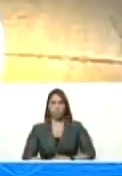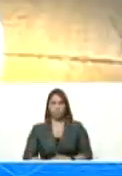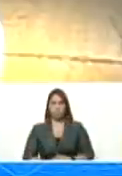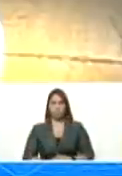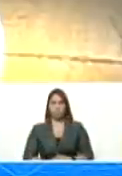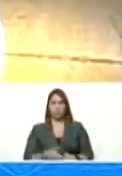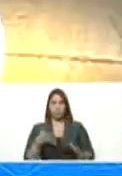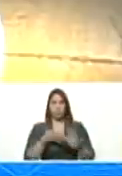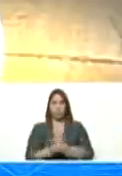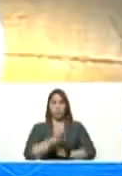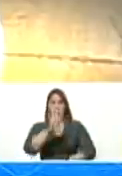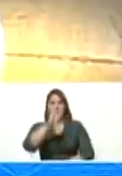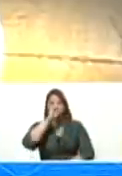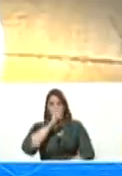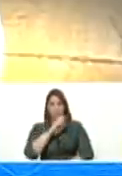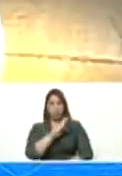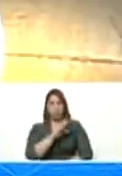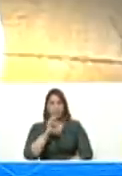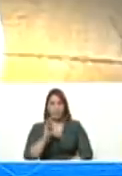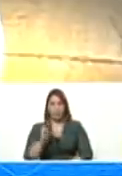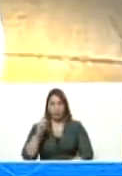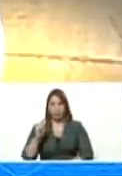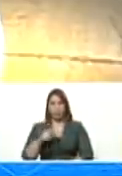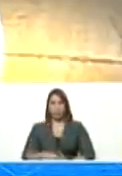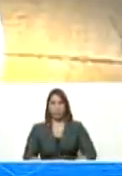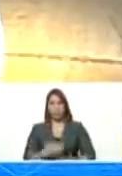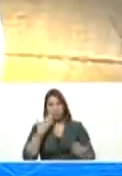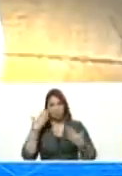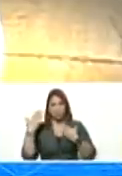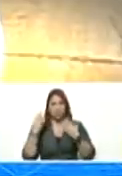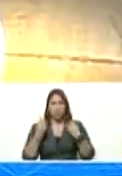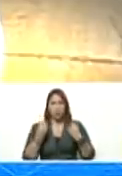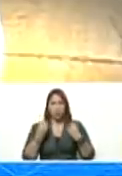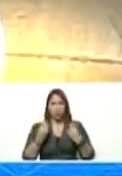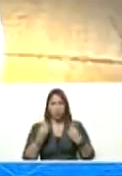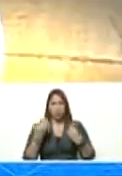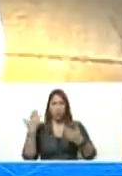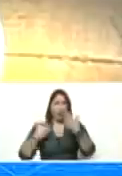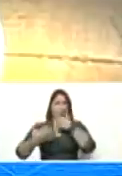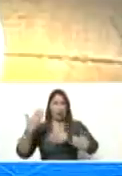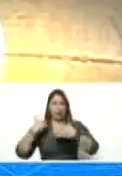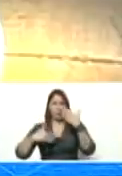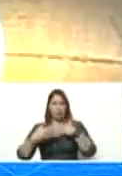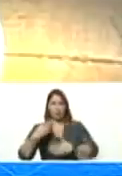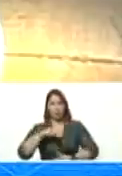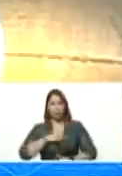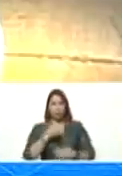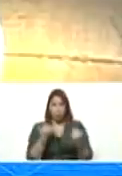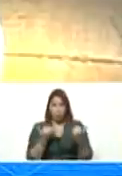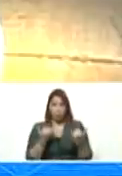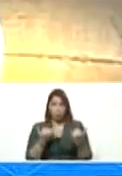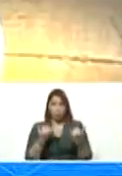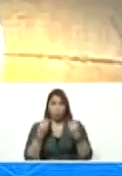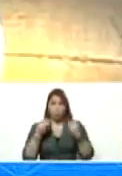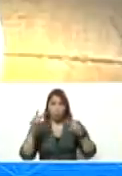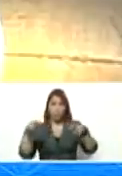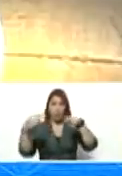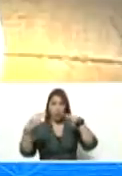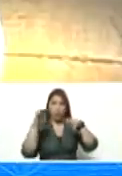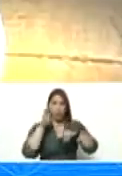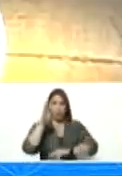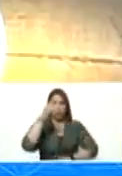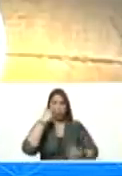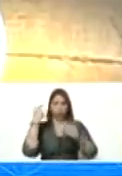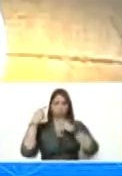De los 4 años de los CPT. Vamos a ver cómo nos veíamos. ¿Cómo nos vemos y cómo nos veremos? Video